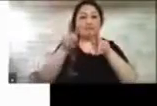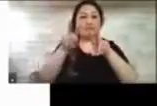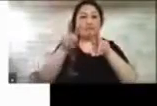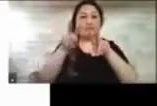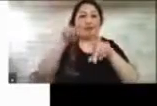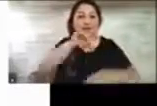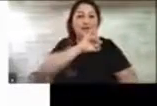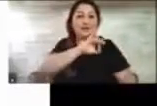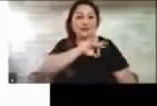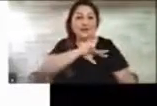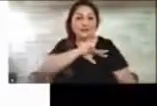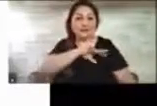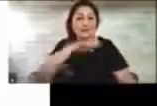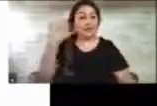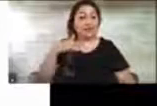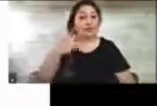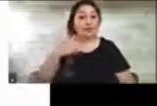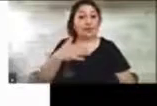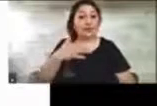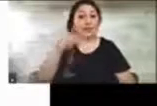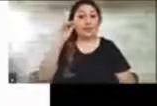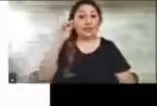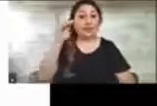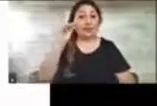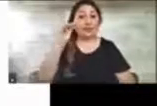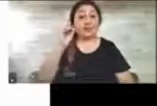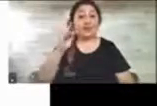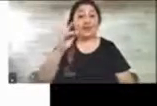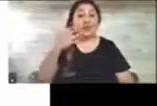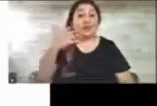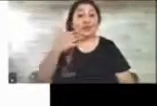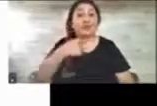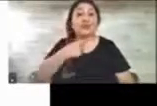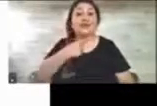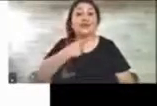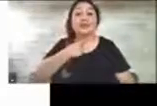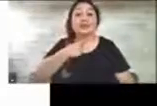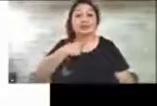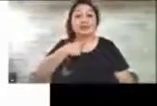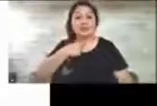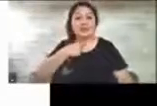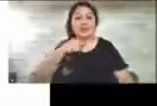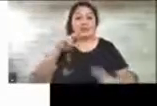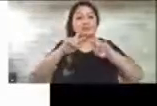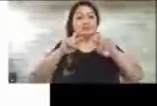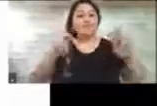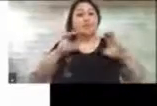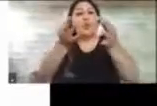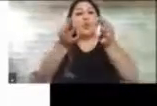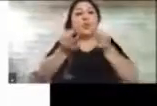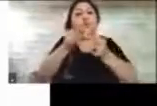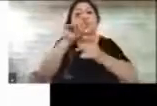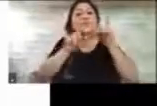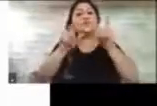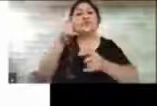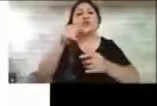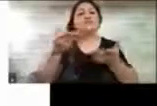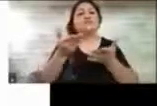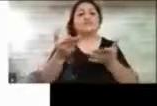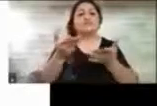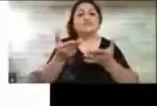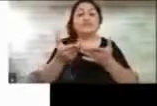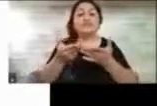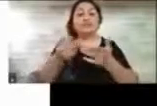En cuanto a la discapacidad, es interesante analizar de cuántas personas estamos hablando. Y en relación a